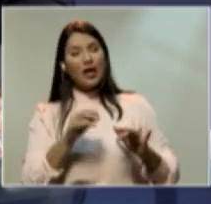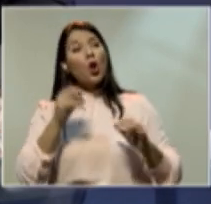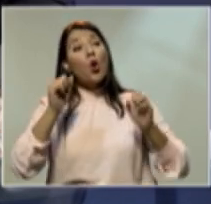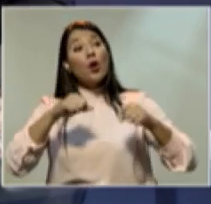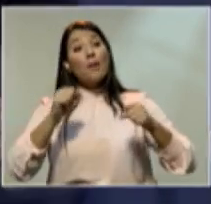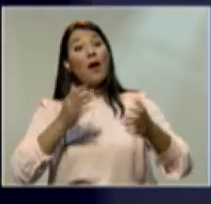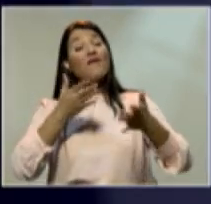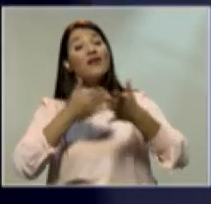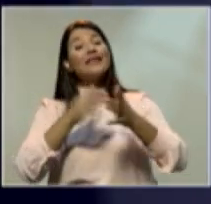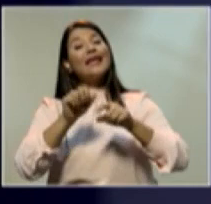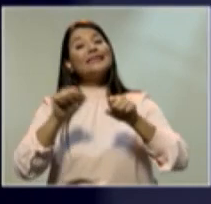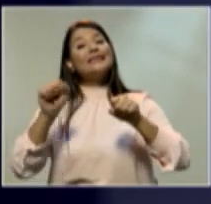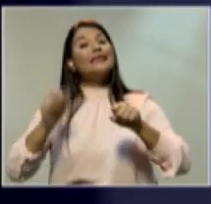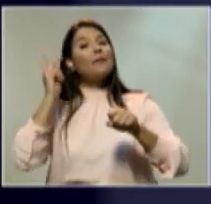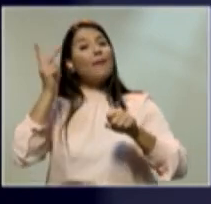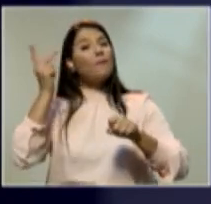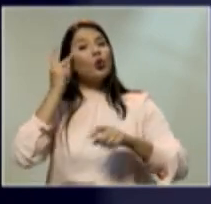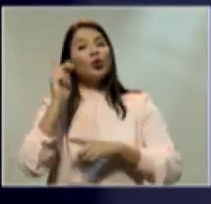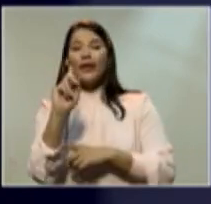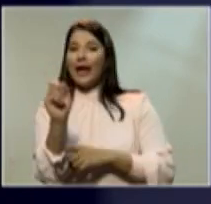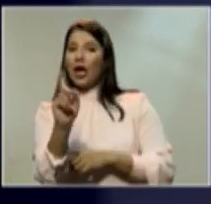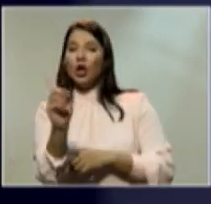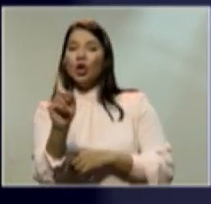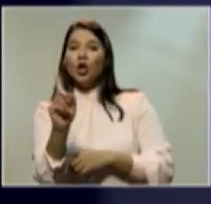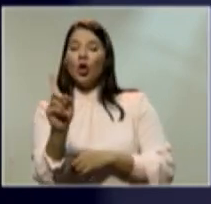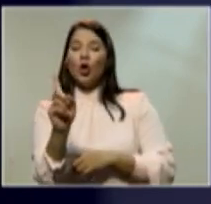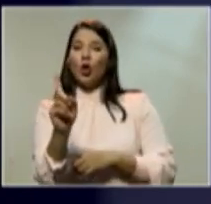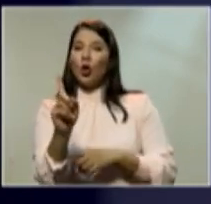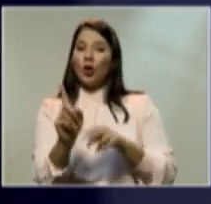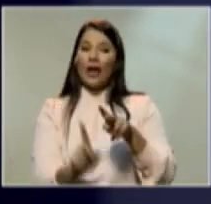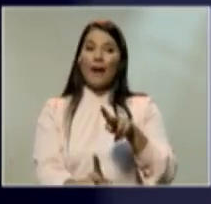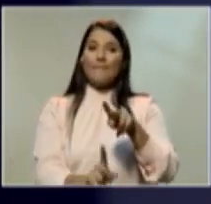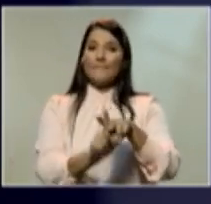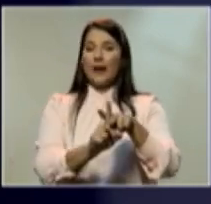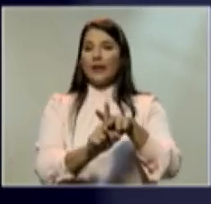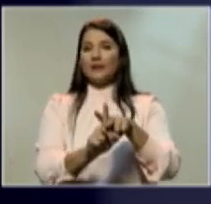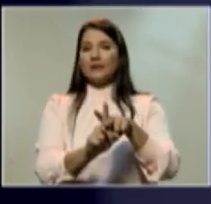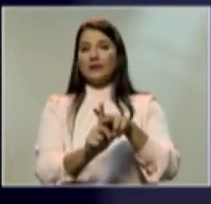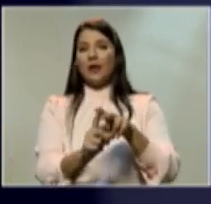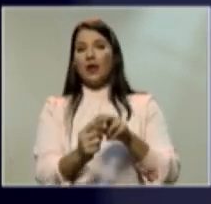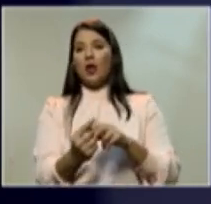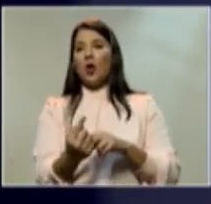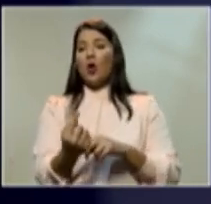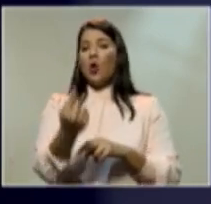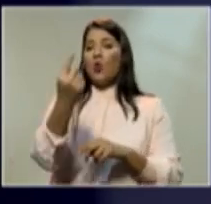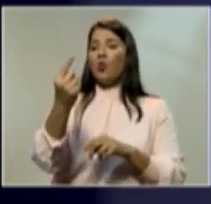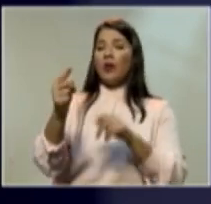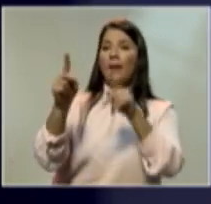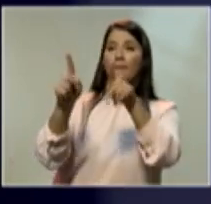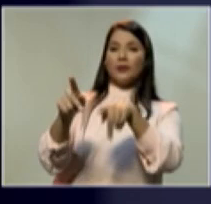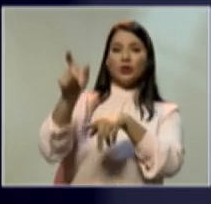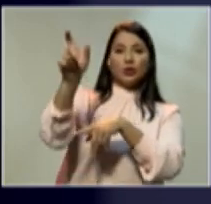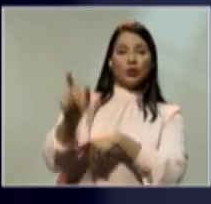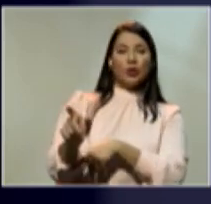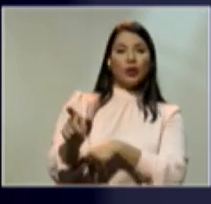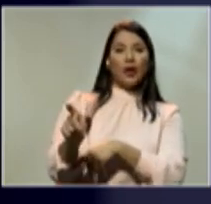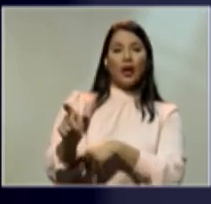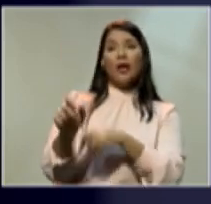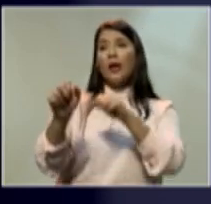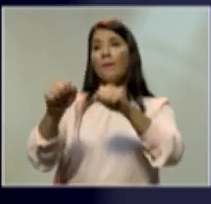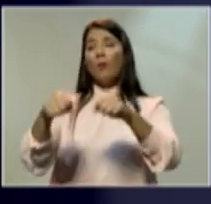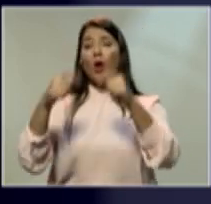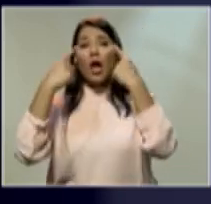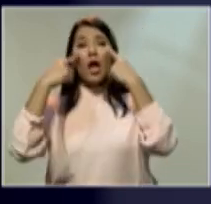sistema político no era esa erosión o la aparición de un mesías, un outsider que